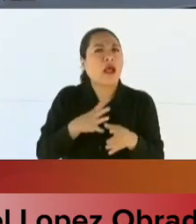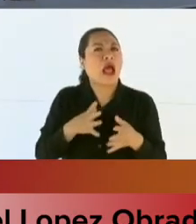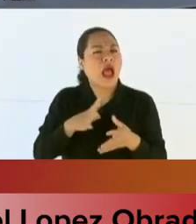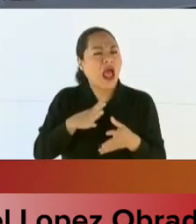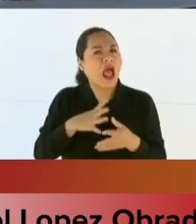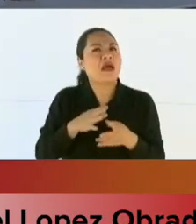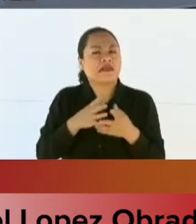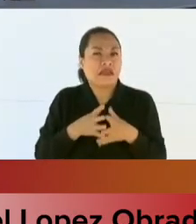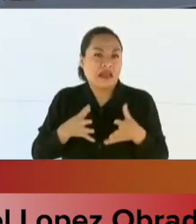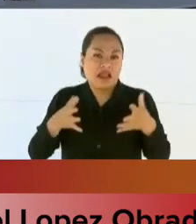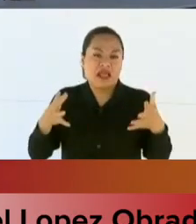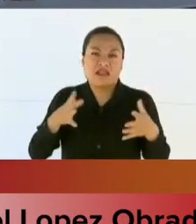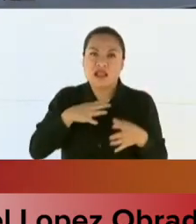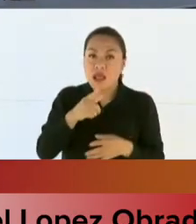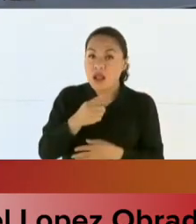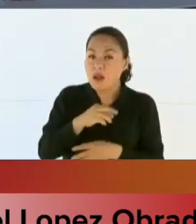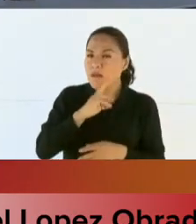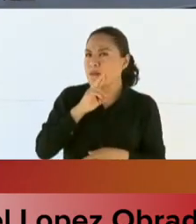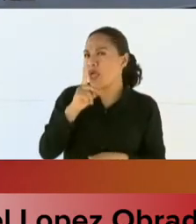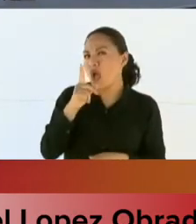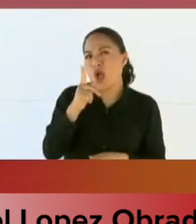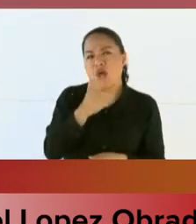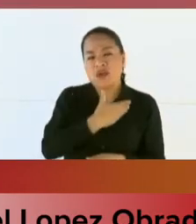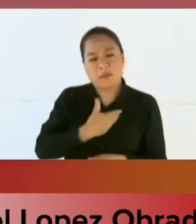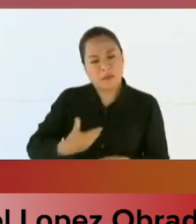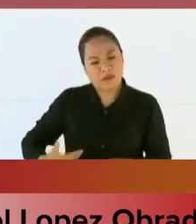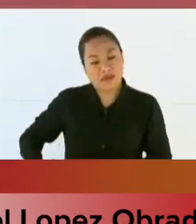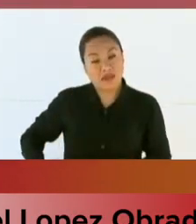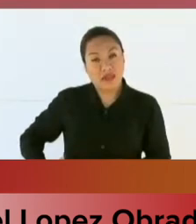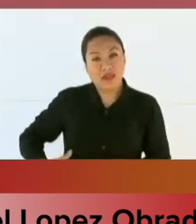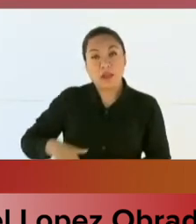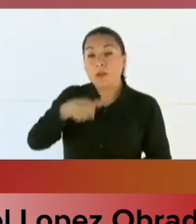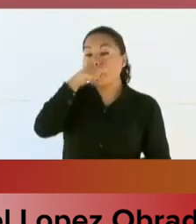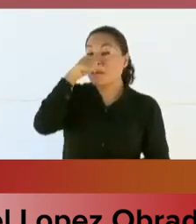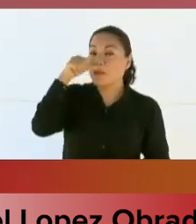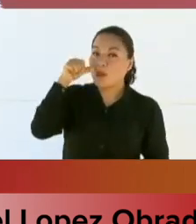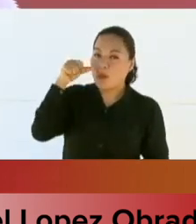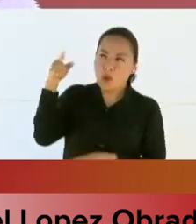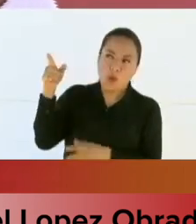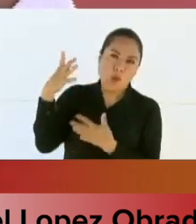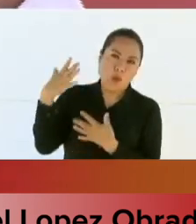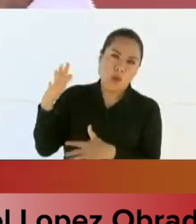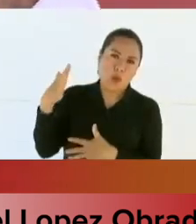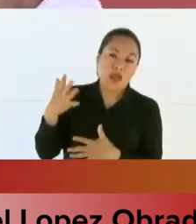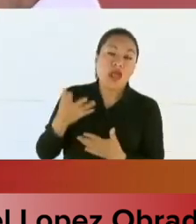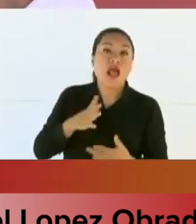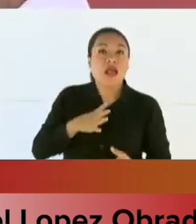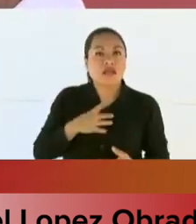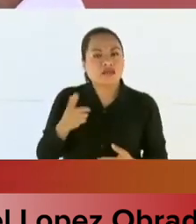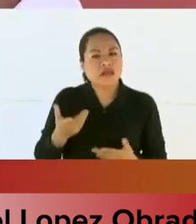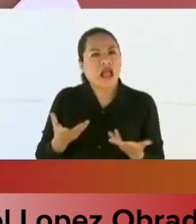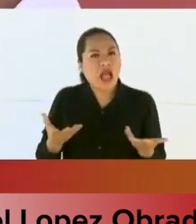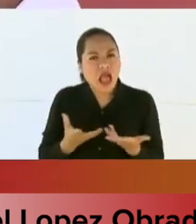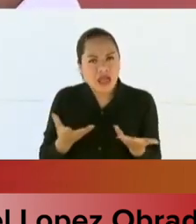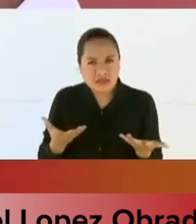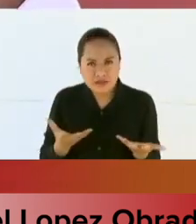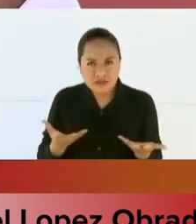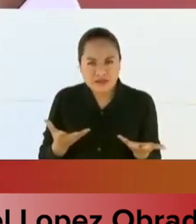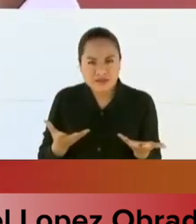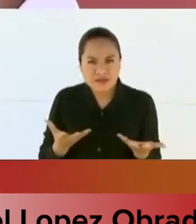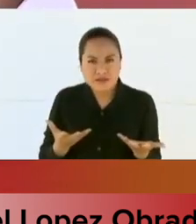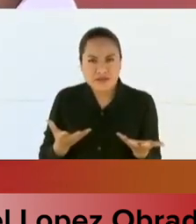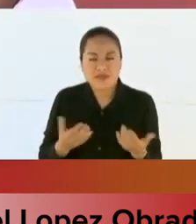El presidente Juárez, el mejor presidente de México, cuando lleva a cabo